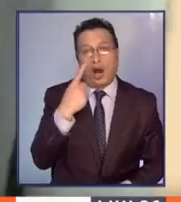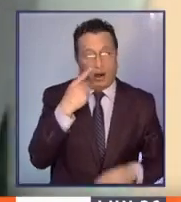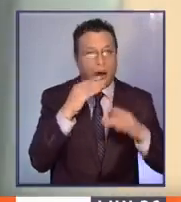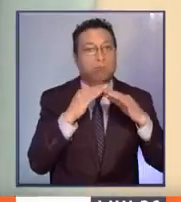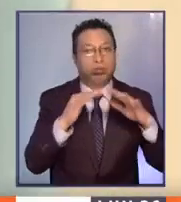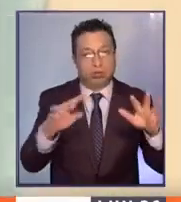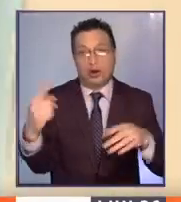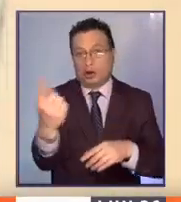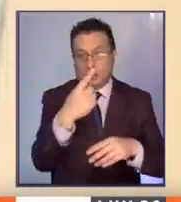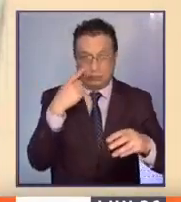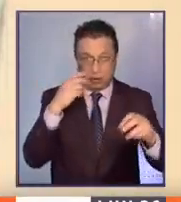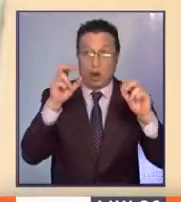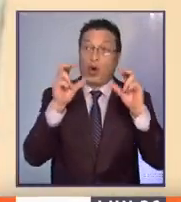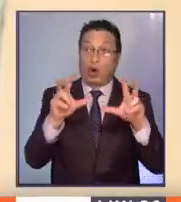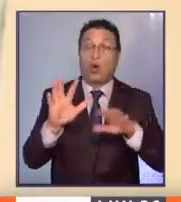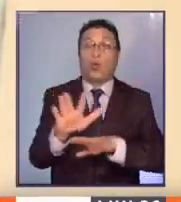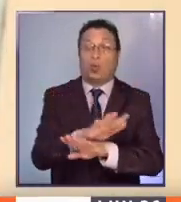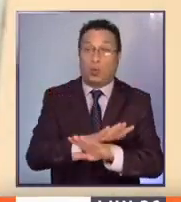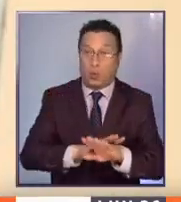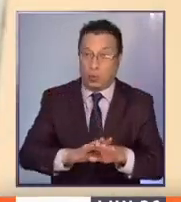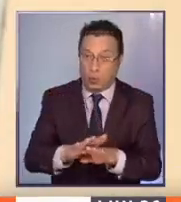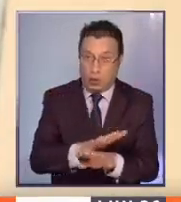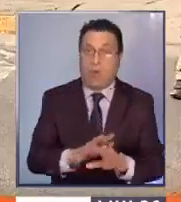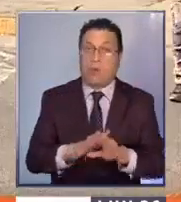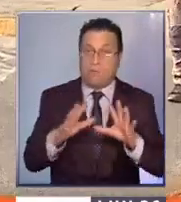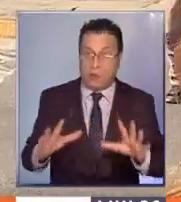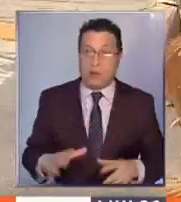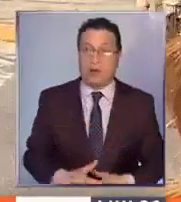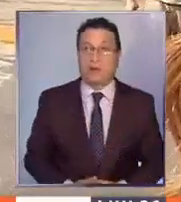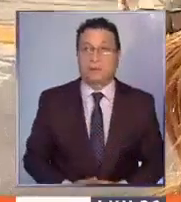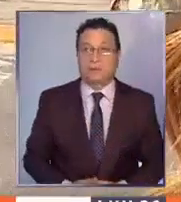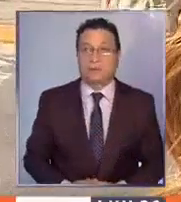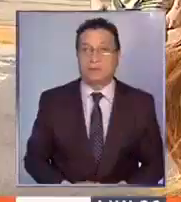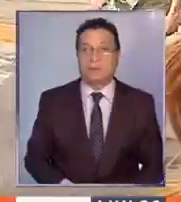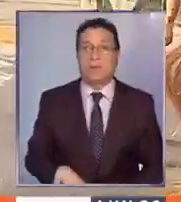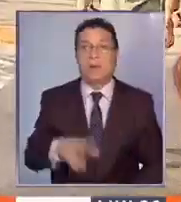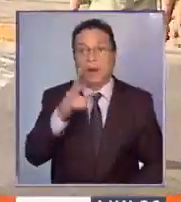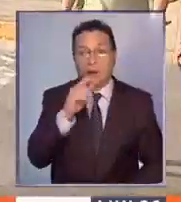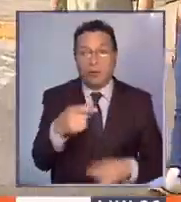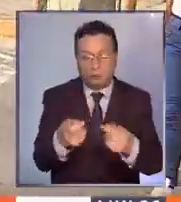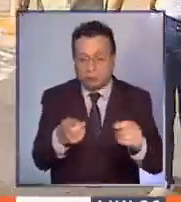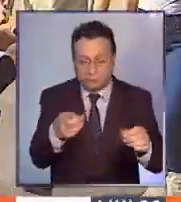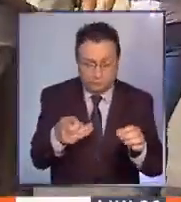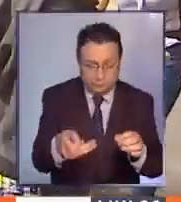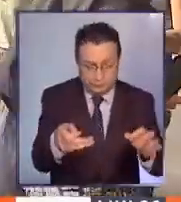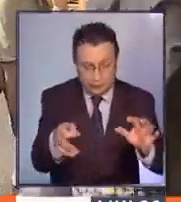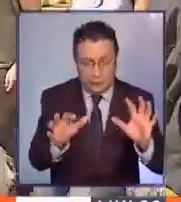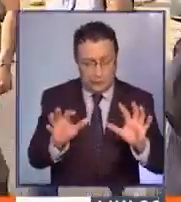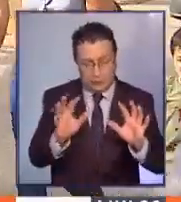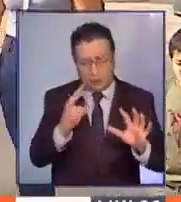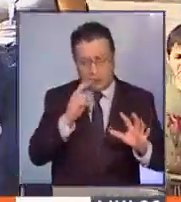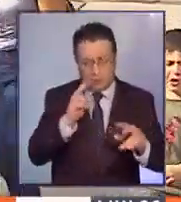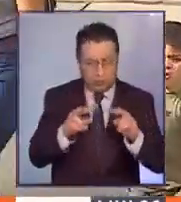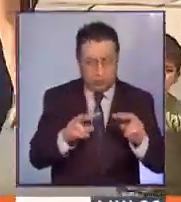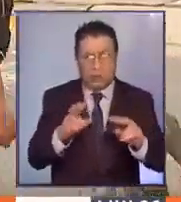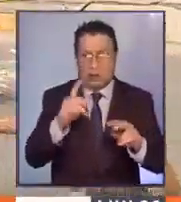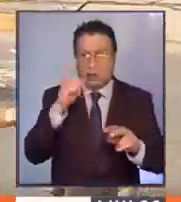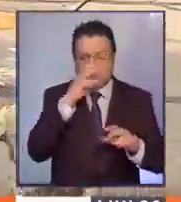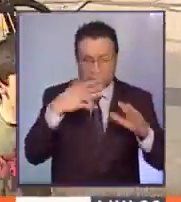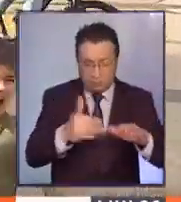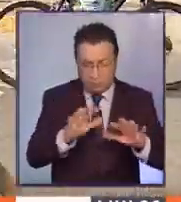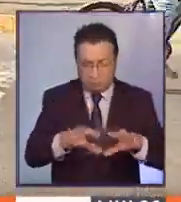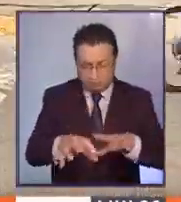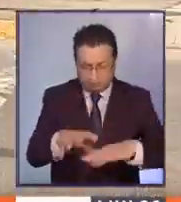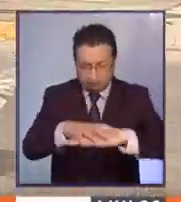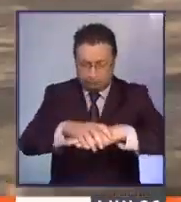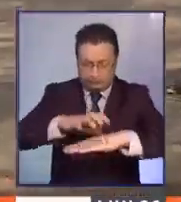a los clientes, quienes son más precavidos. Le meten como un aparato ahí cuando uno mete la tarjeta. Entonces trato como siempre de fijarme si es